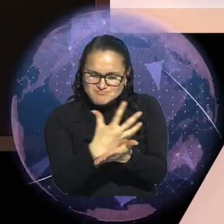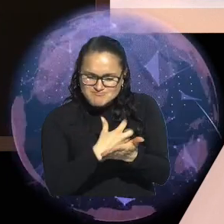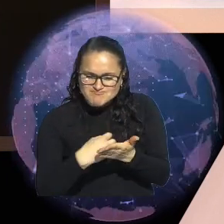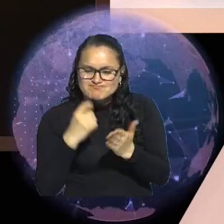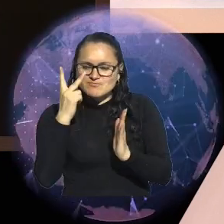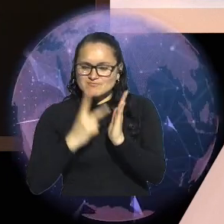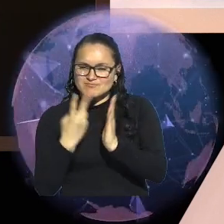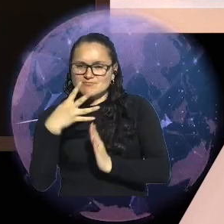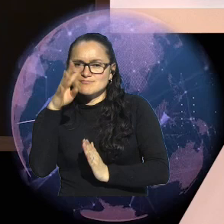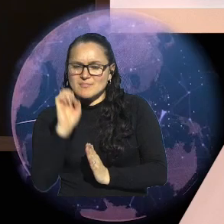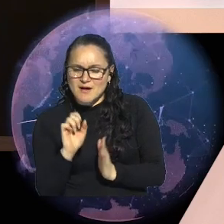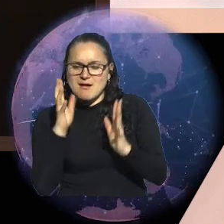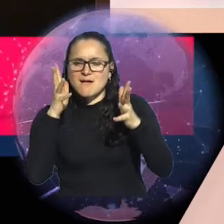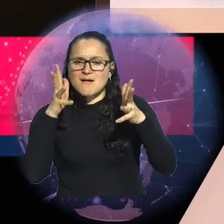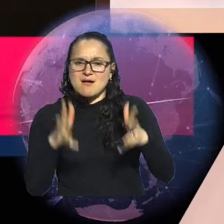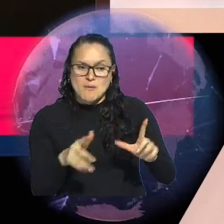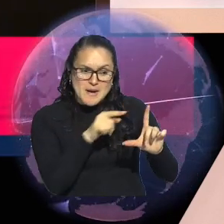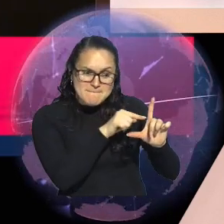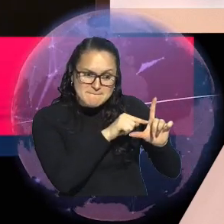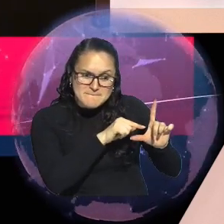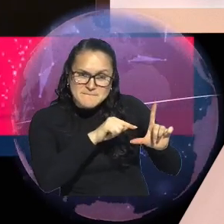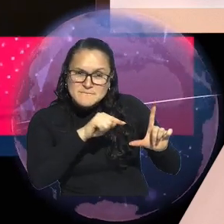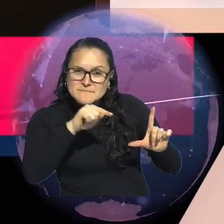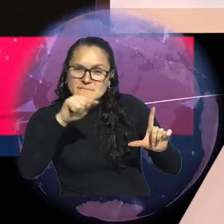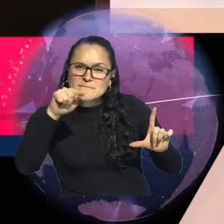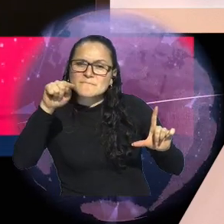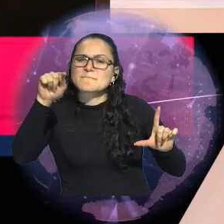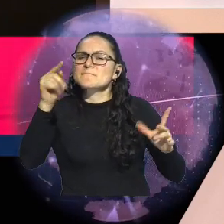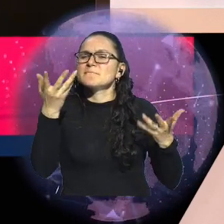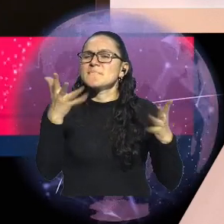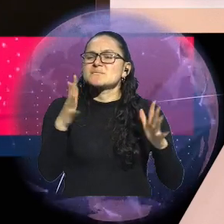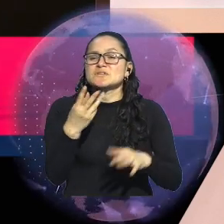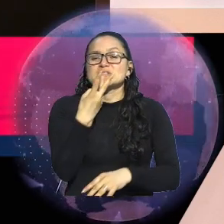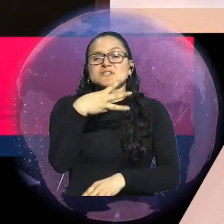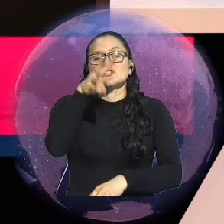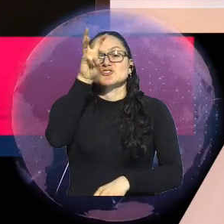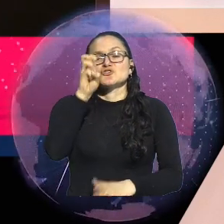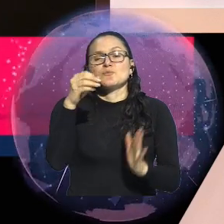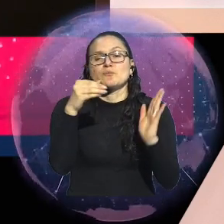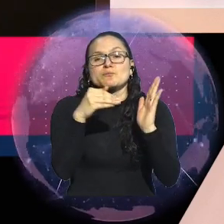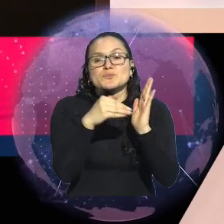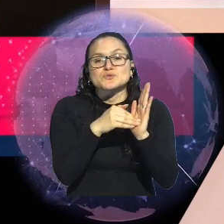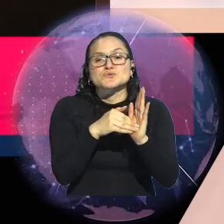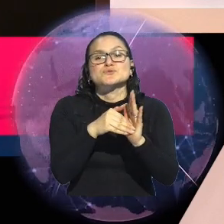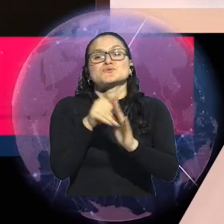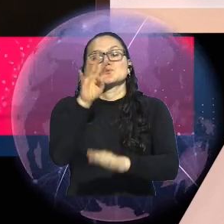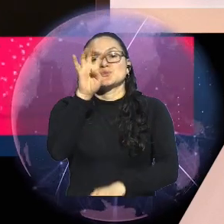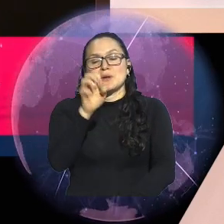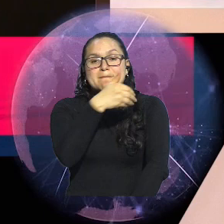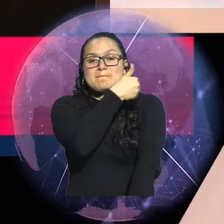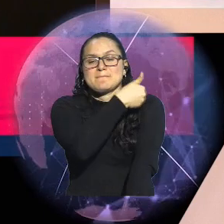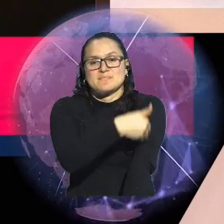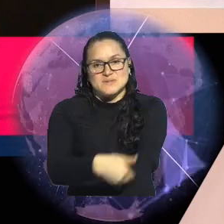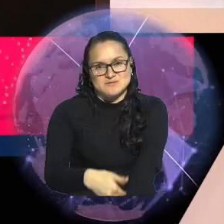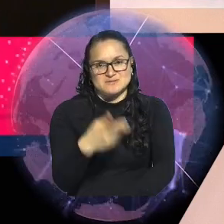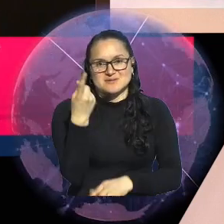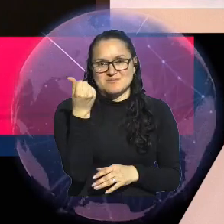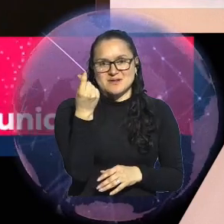se movilizaron a través de estas redes 18.9 millones de pesos en